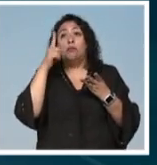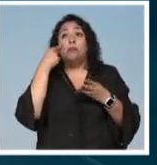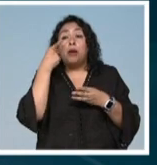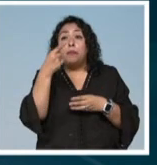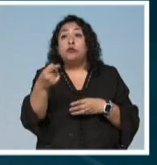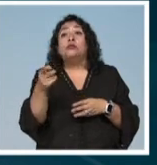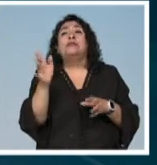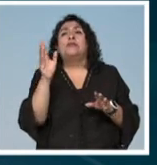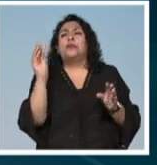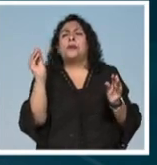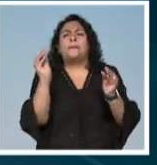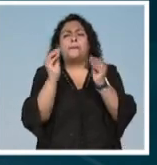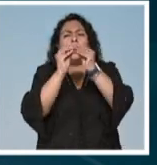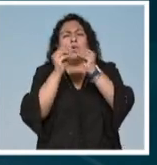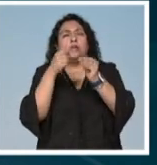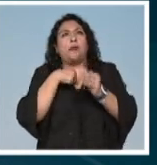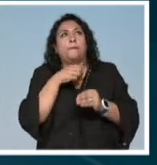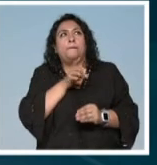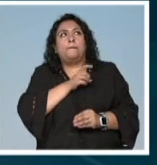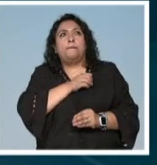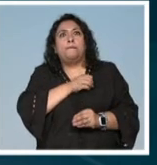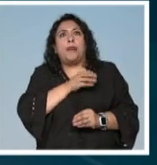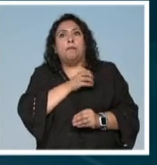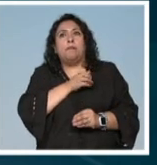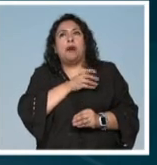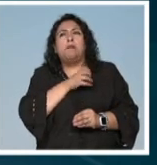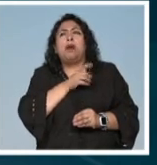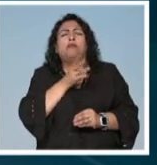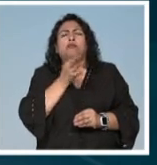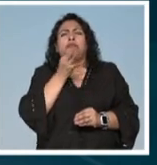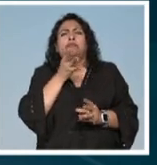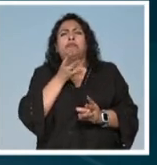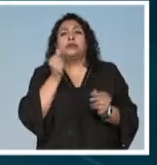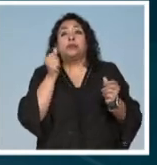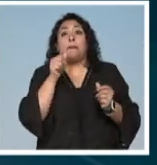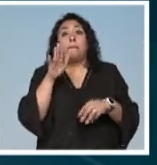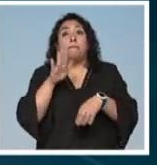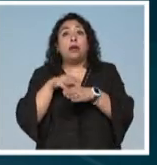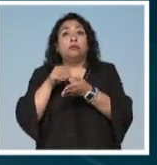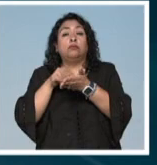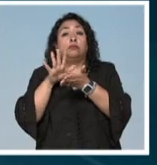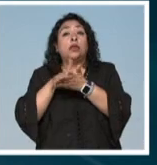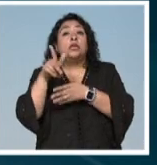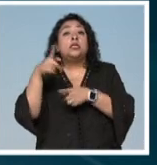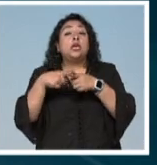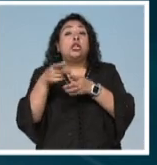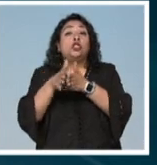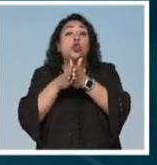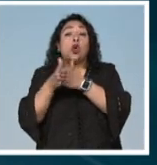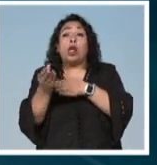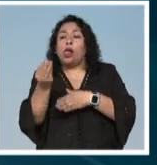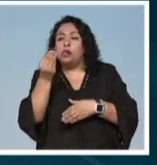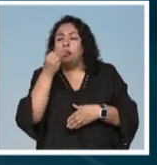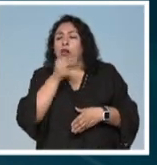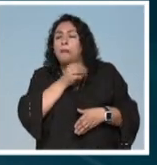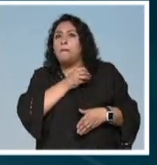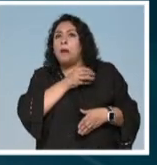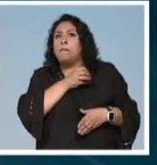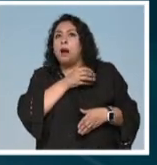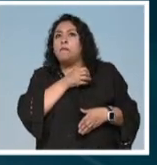que, aunque el beso provoca palpitaciones, el efecto no dura tanto como los que registra el chocolate, alimento con el que los